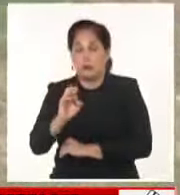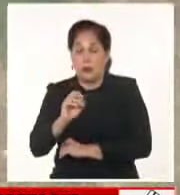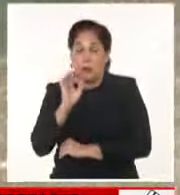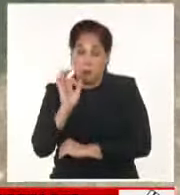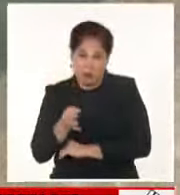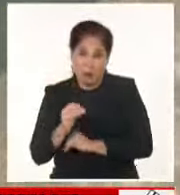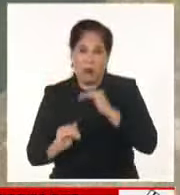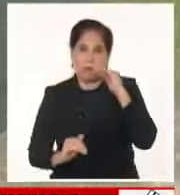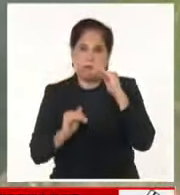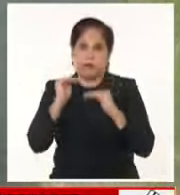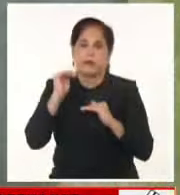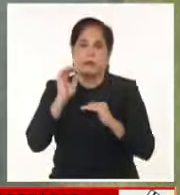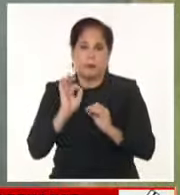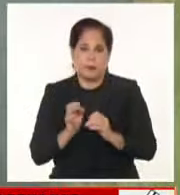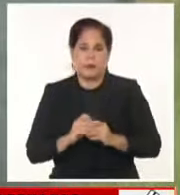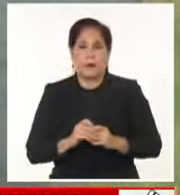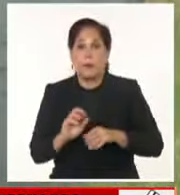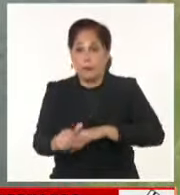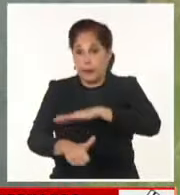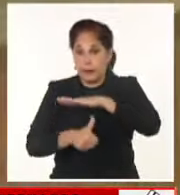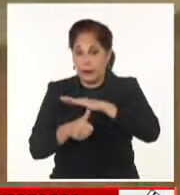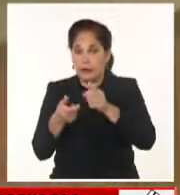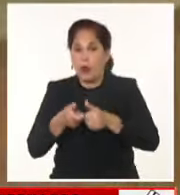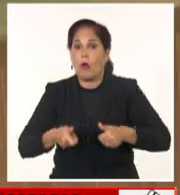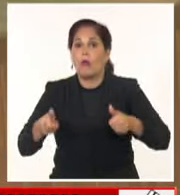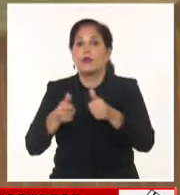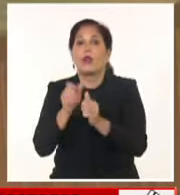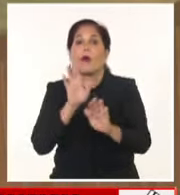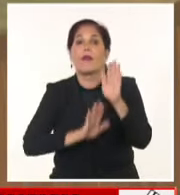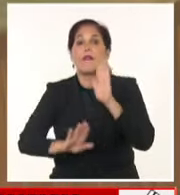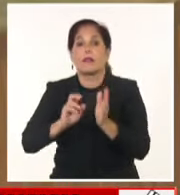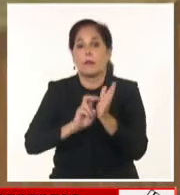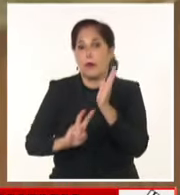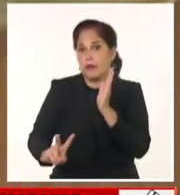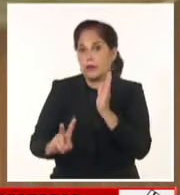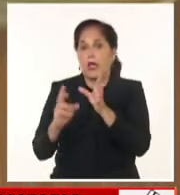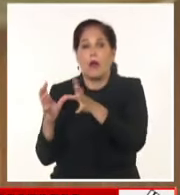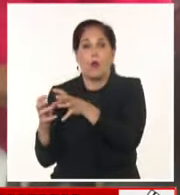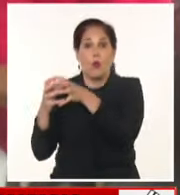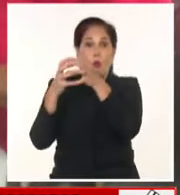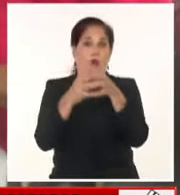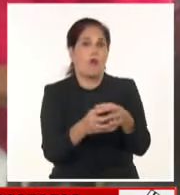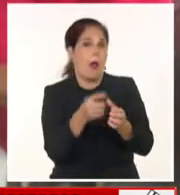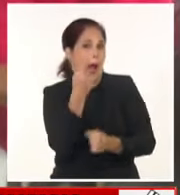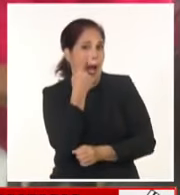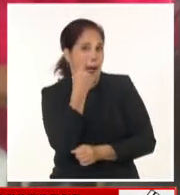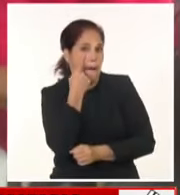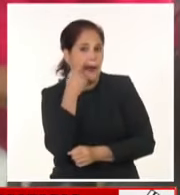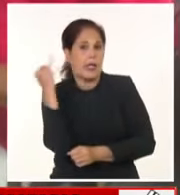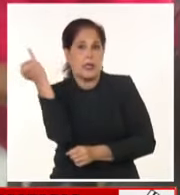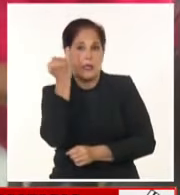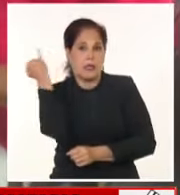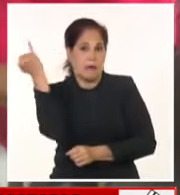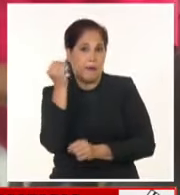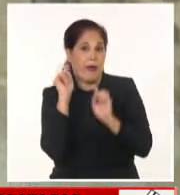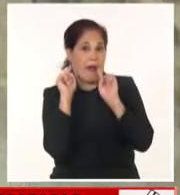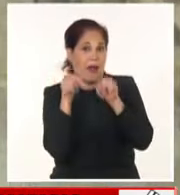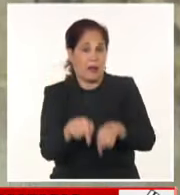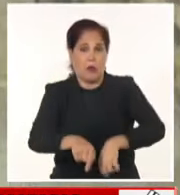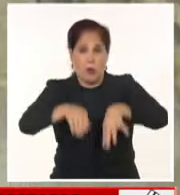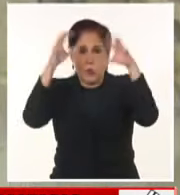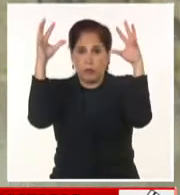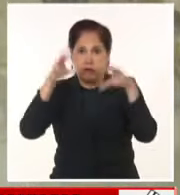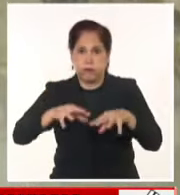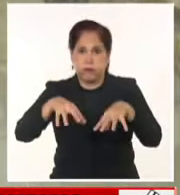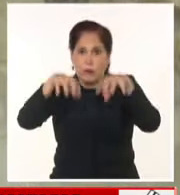47.35% de llenado. El presidente del Consejo de Defensa Provincial se trasladó hasta el municipio Imías, donde ha llovido a